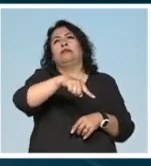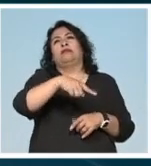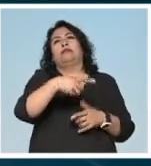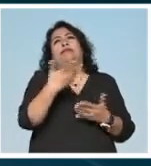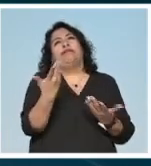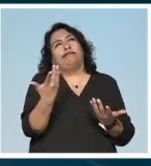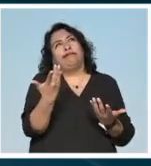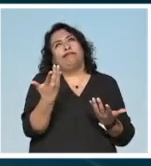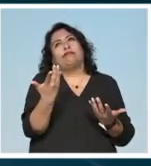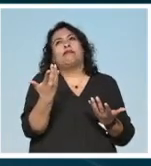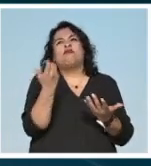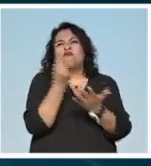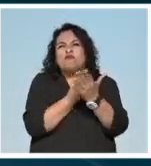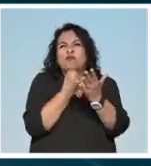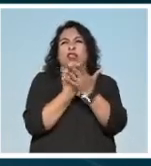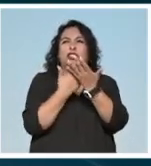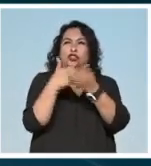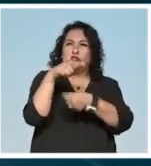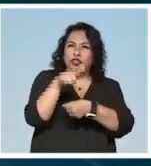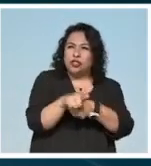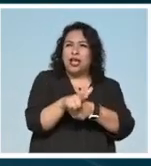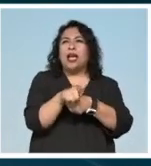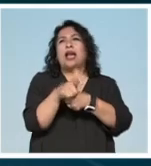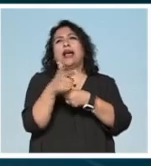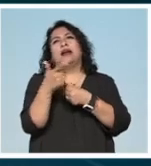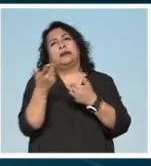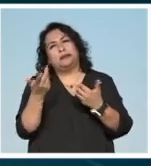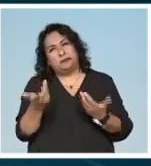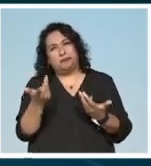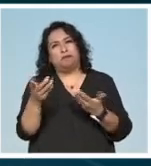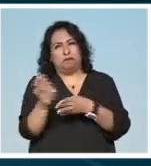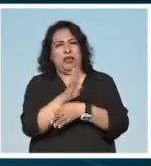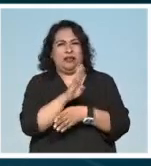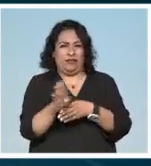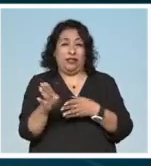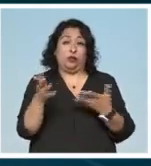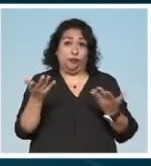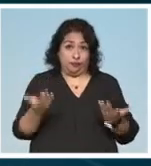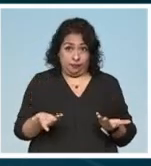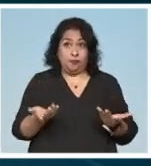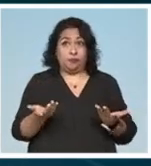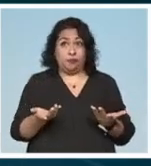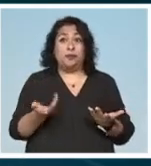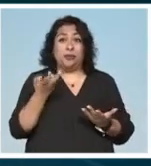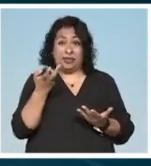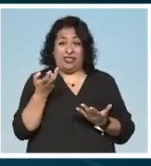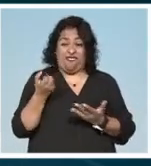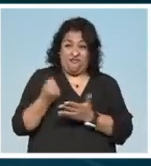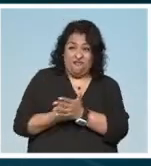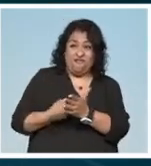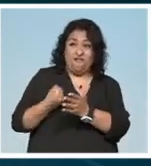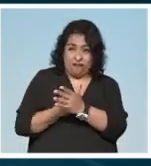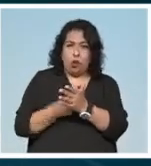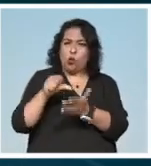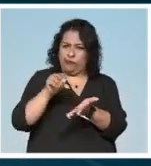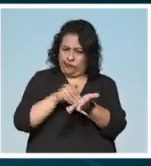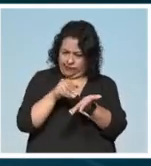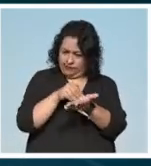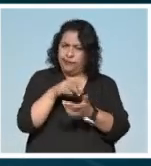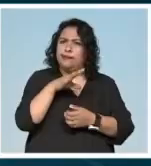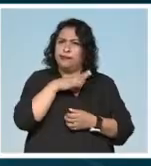las luchas sociales, contra los beneficios. Entonces es un Es un movimiento que sigue vigente y hay